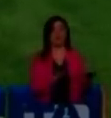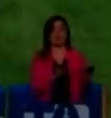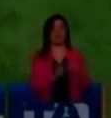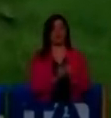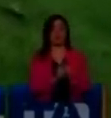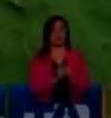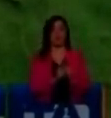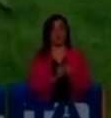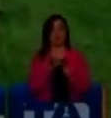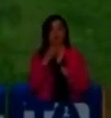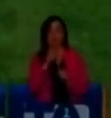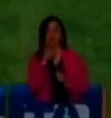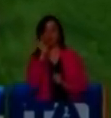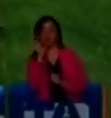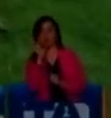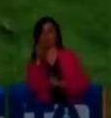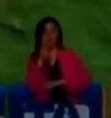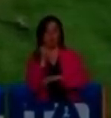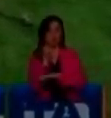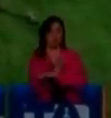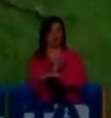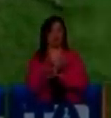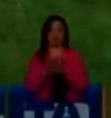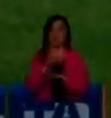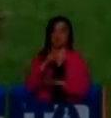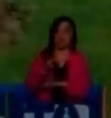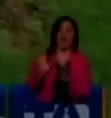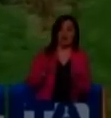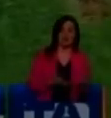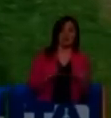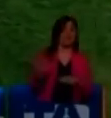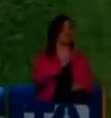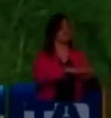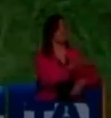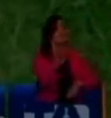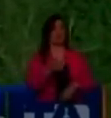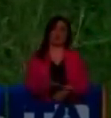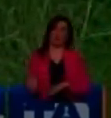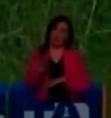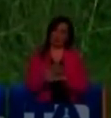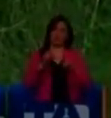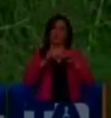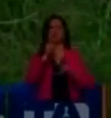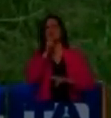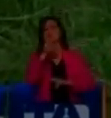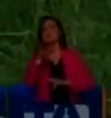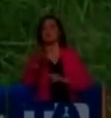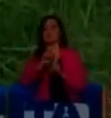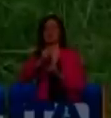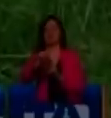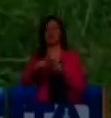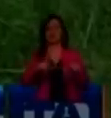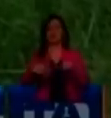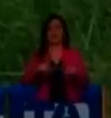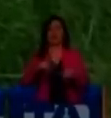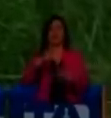se consuma para que nosotros tener conocimiento. Si ellos ya tienen conocimiento, de informarnos, decirnos que en tal situación, en tal